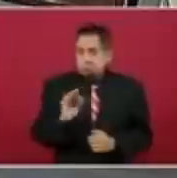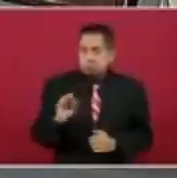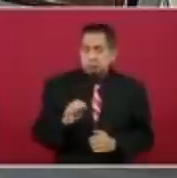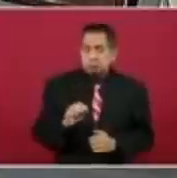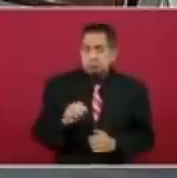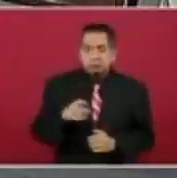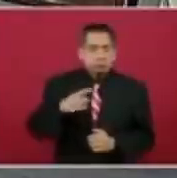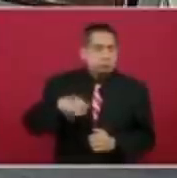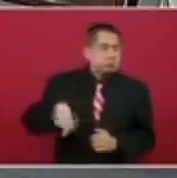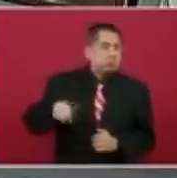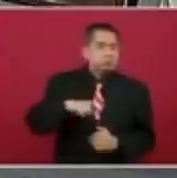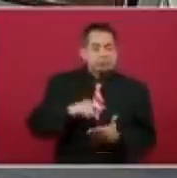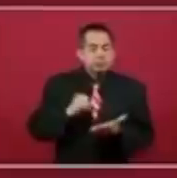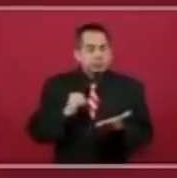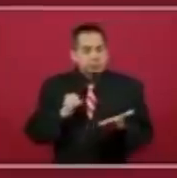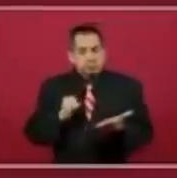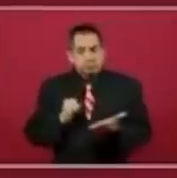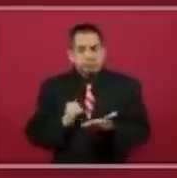decisión